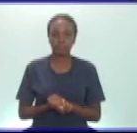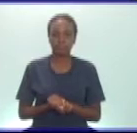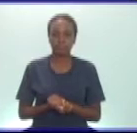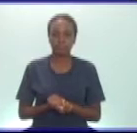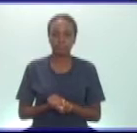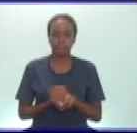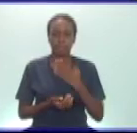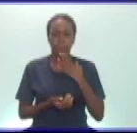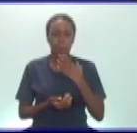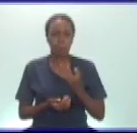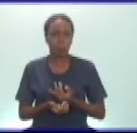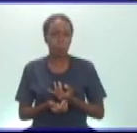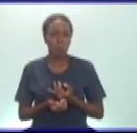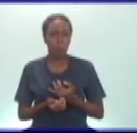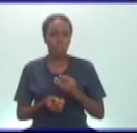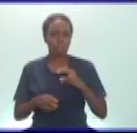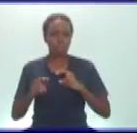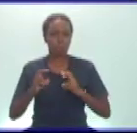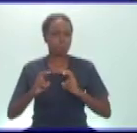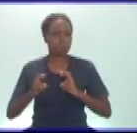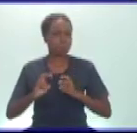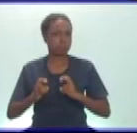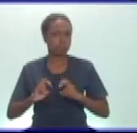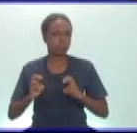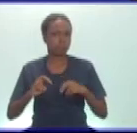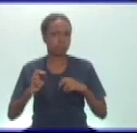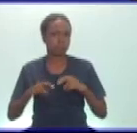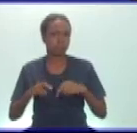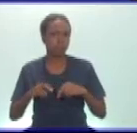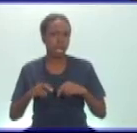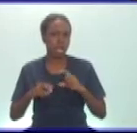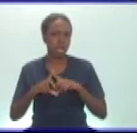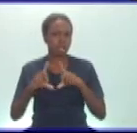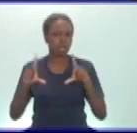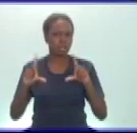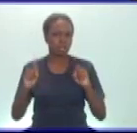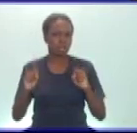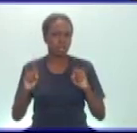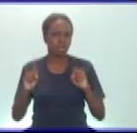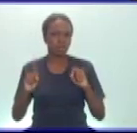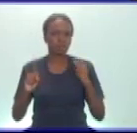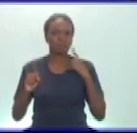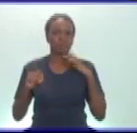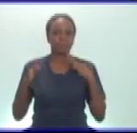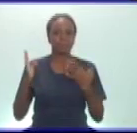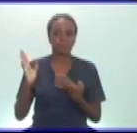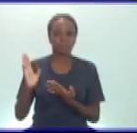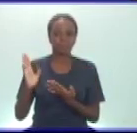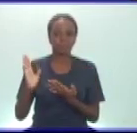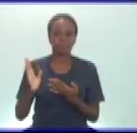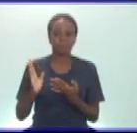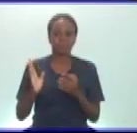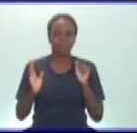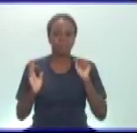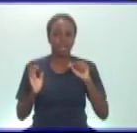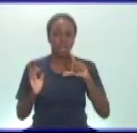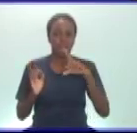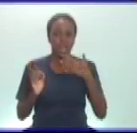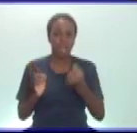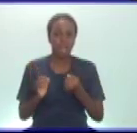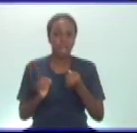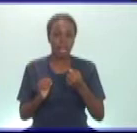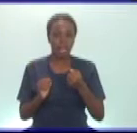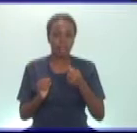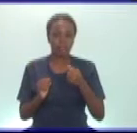es la segunda pareja de sustantivo y adjetivo que aparece en el texto? La gran ciudad. Fíjense que yo en la